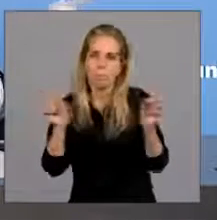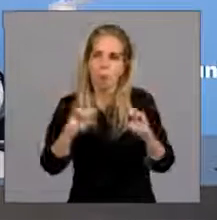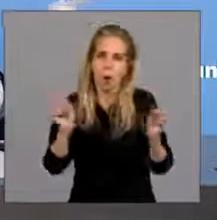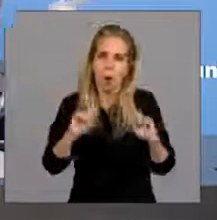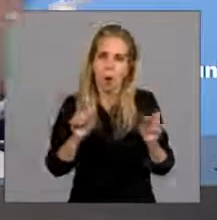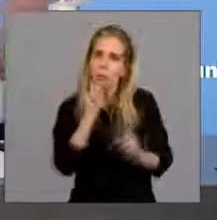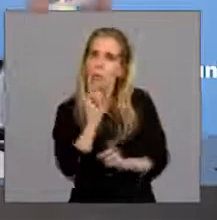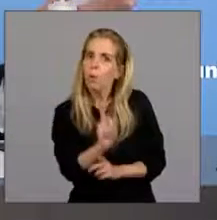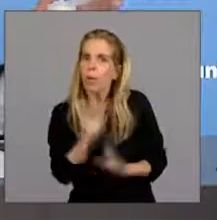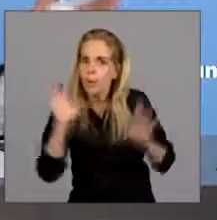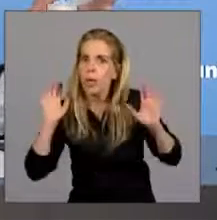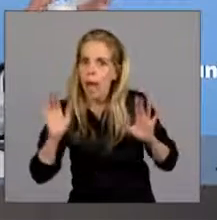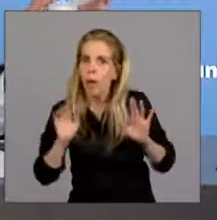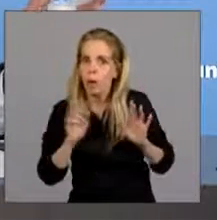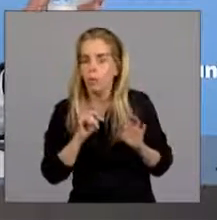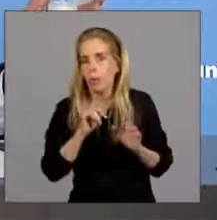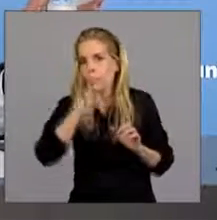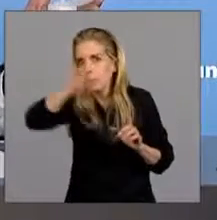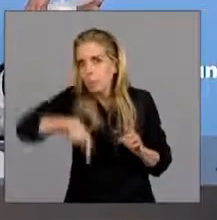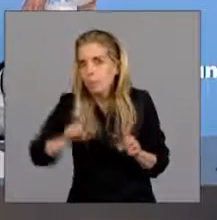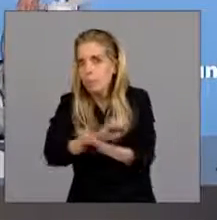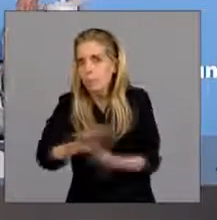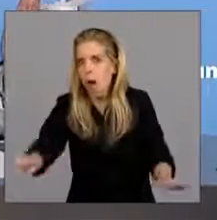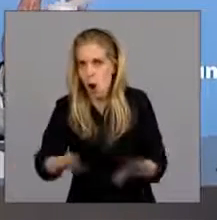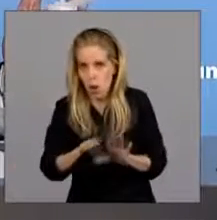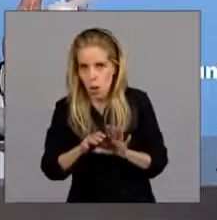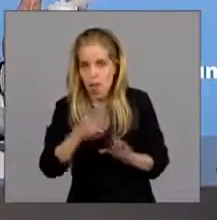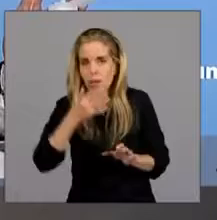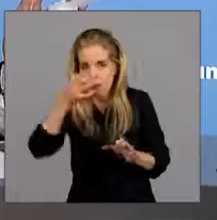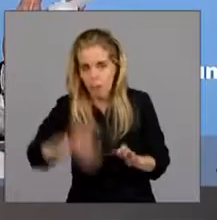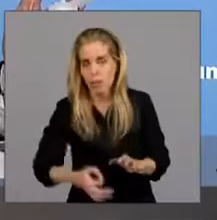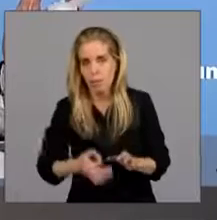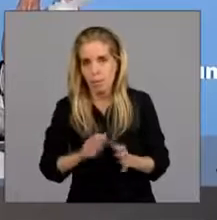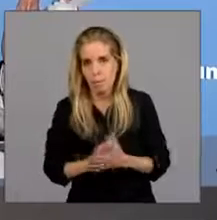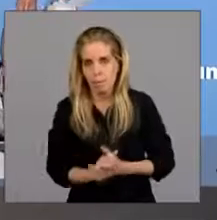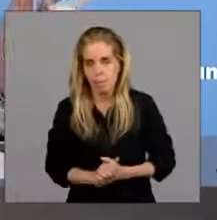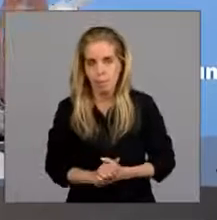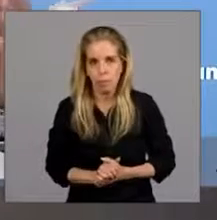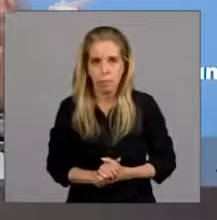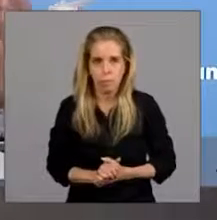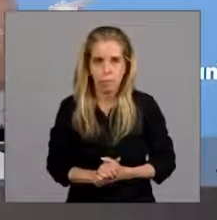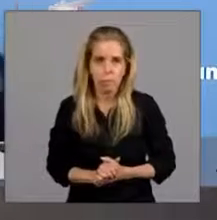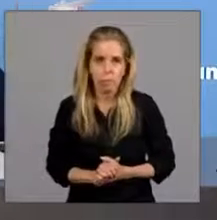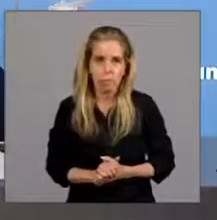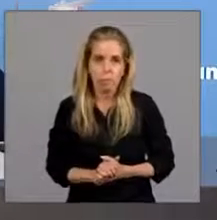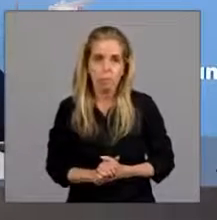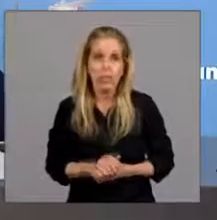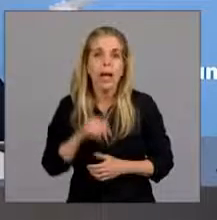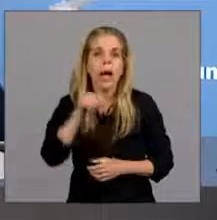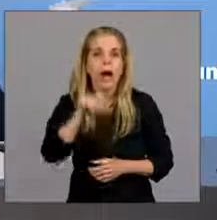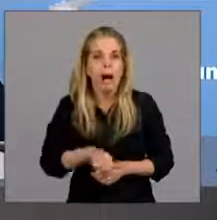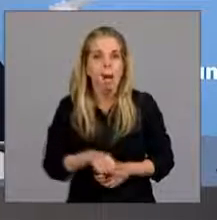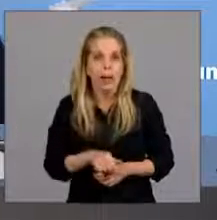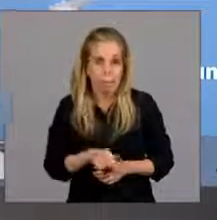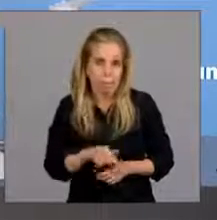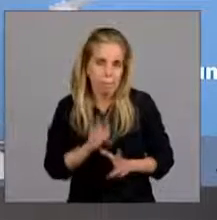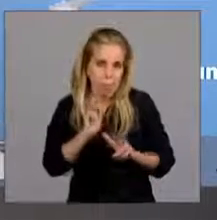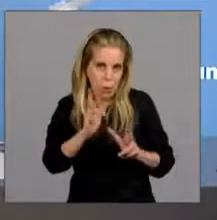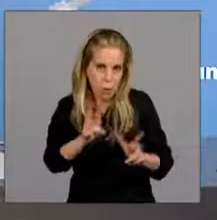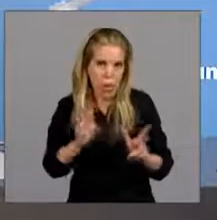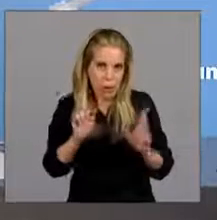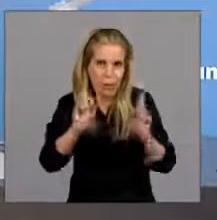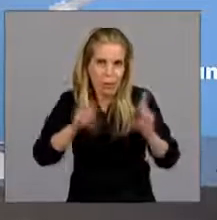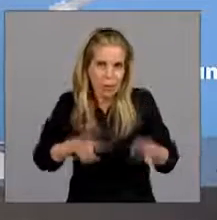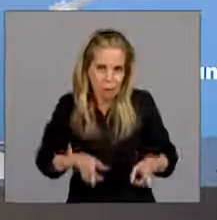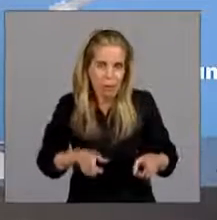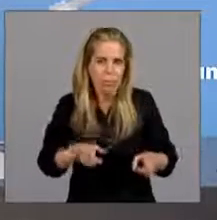riesgo de que tengamos un problema muy grande existe. Ahora, también digo que